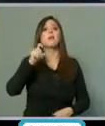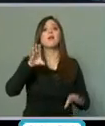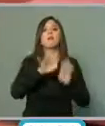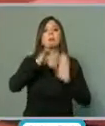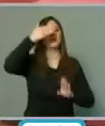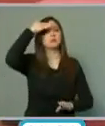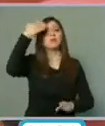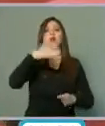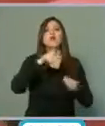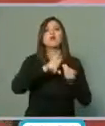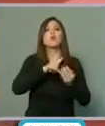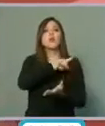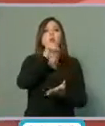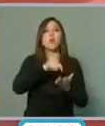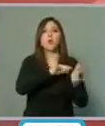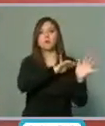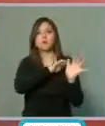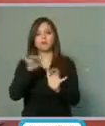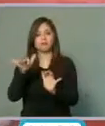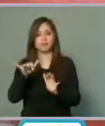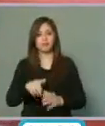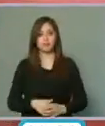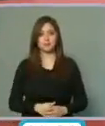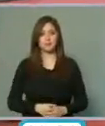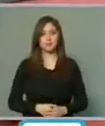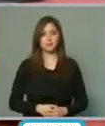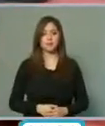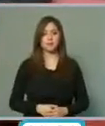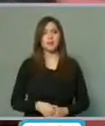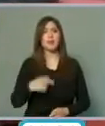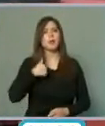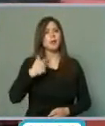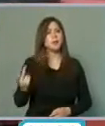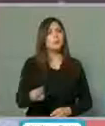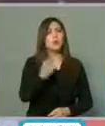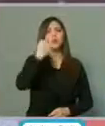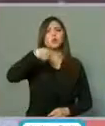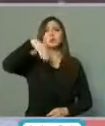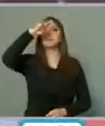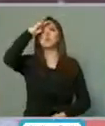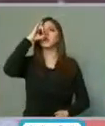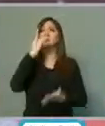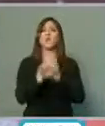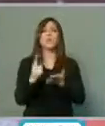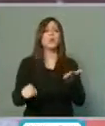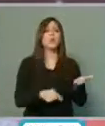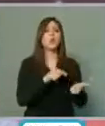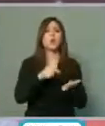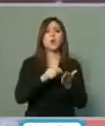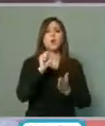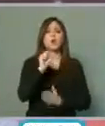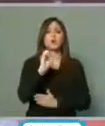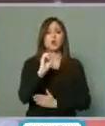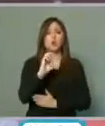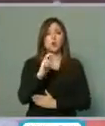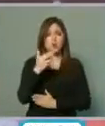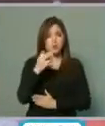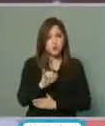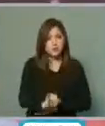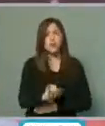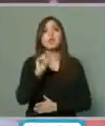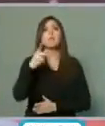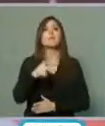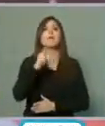tener su residencia. Oye, pero me decías que no solamente querías recomendar Sochi y que pues nos querías recomendar algunos